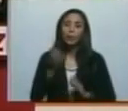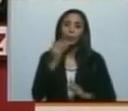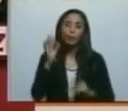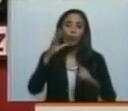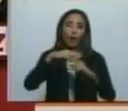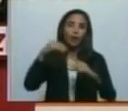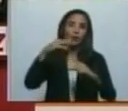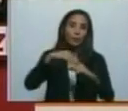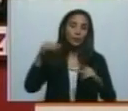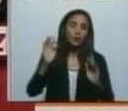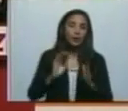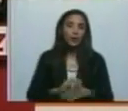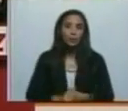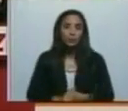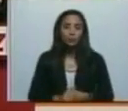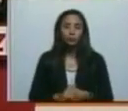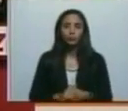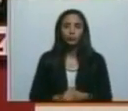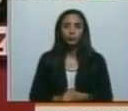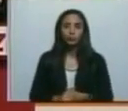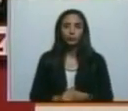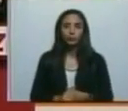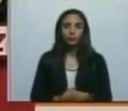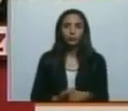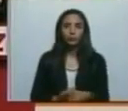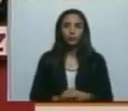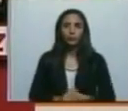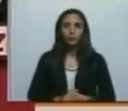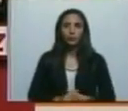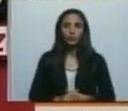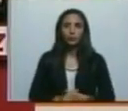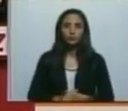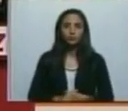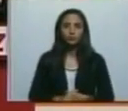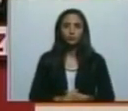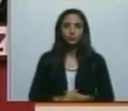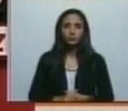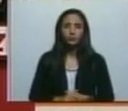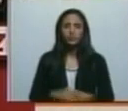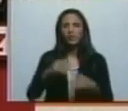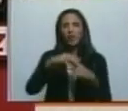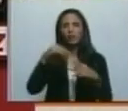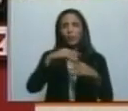allá en cerca de la base de La Carlota.